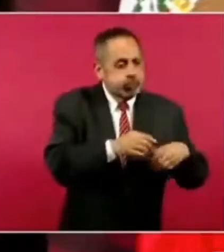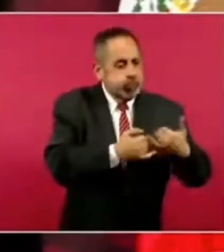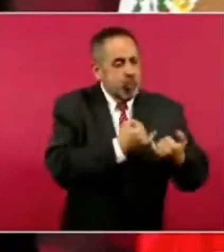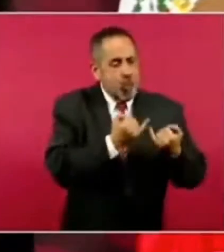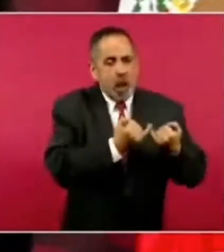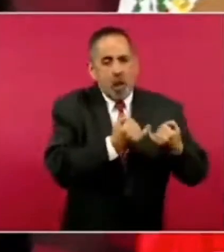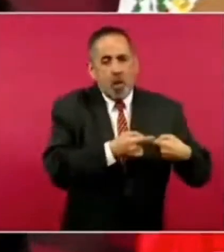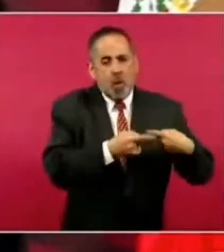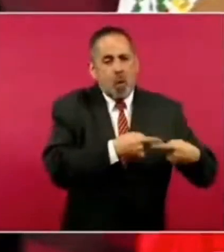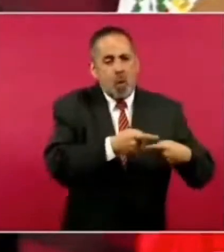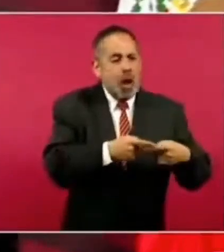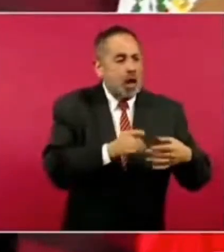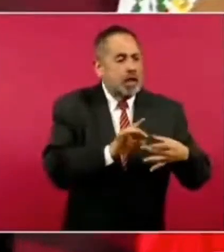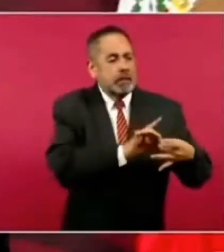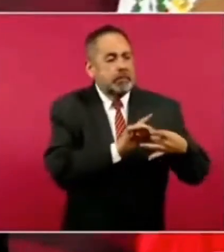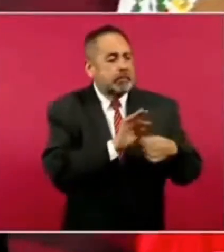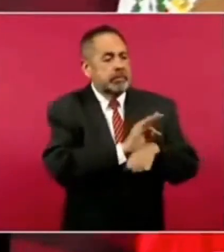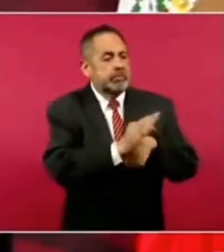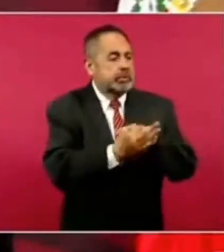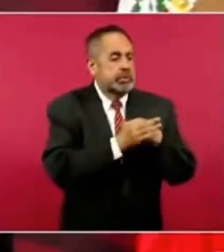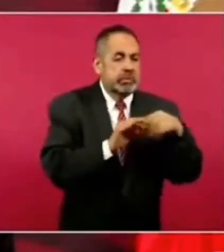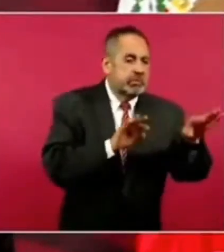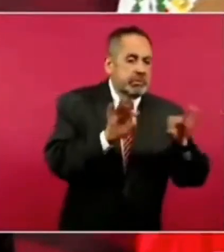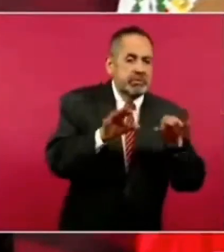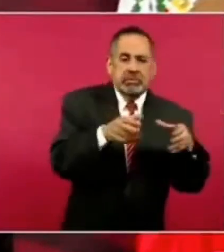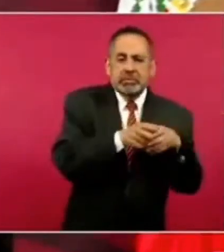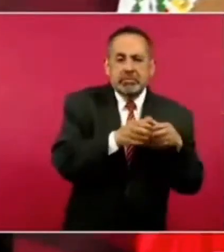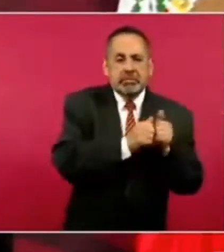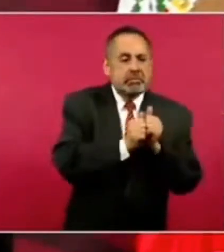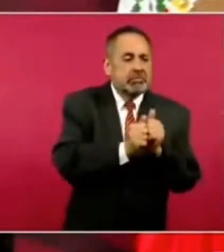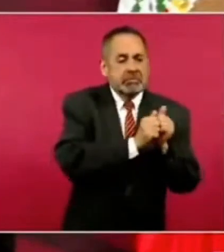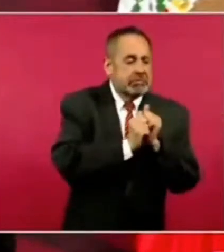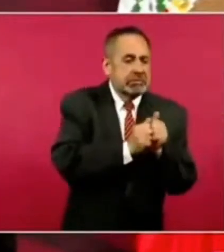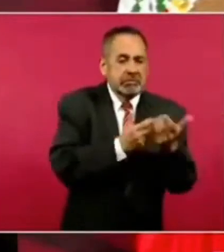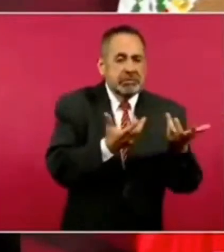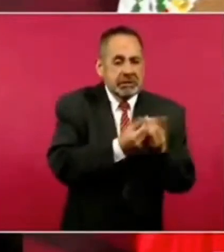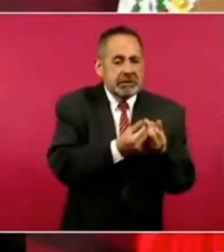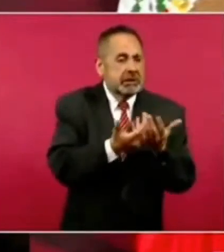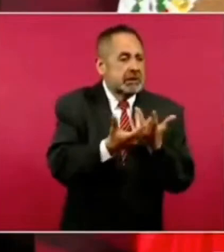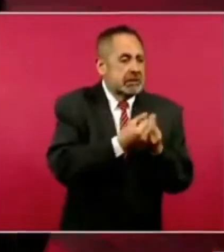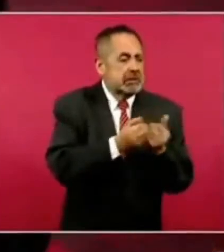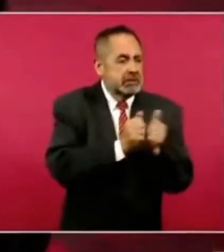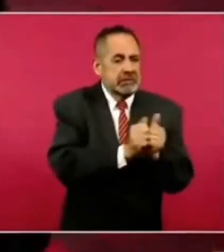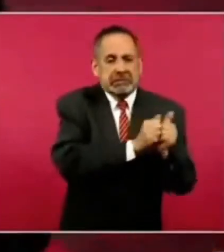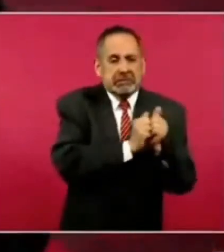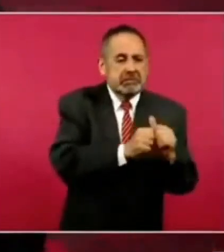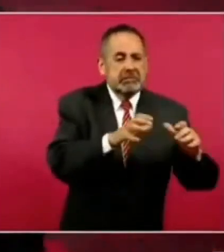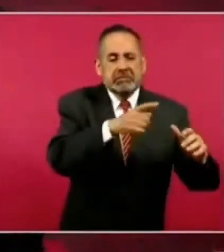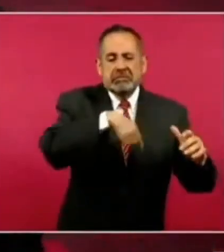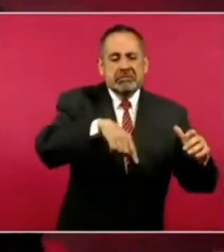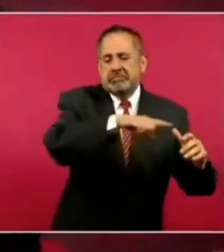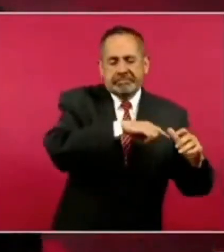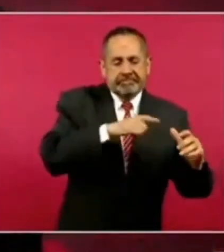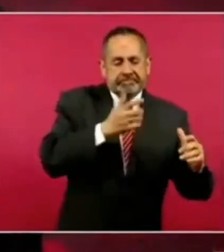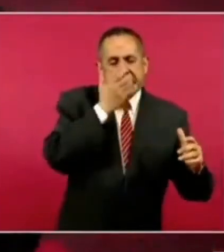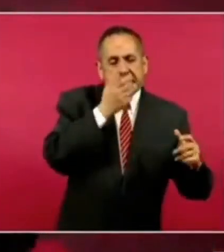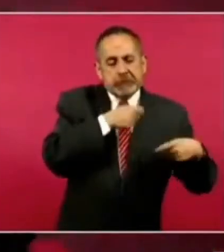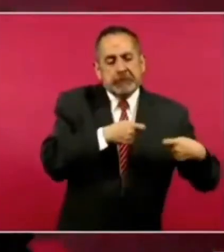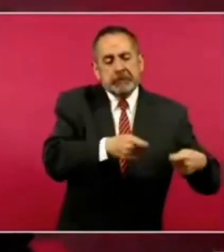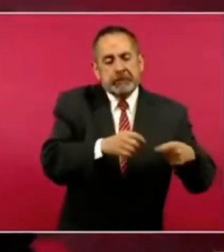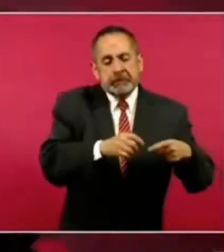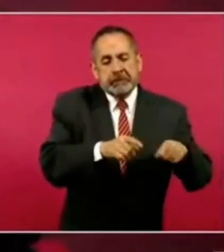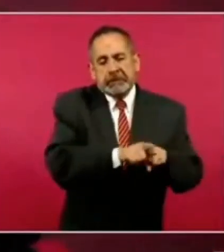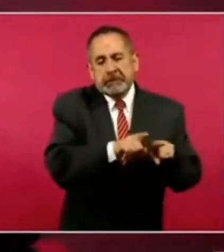o sea, se van agrupando, se van uniendo, se van identificando en